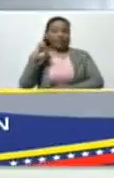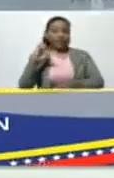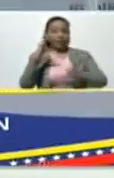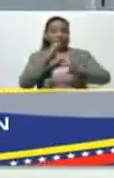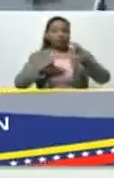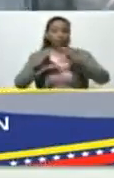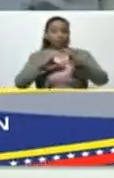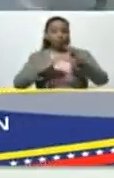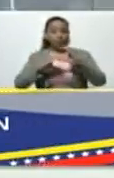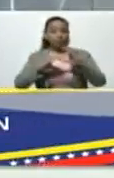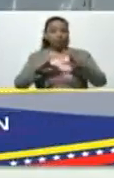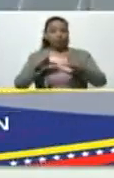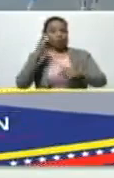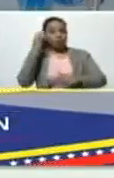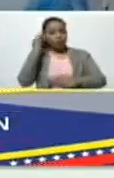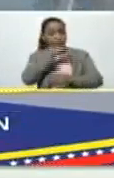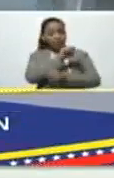compañera